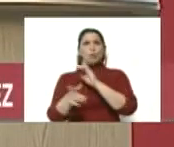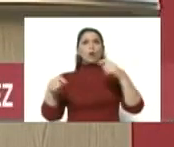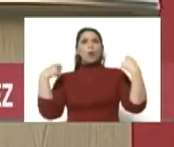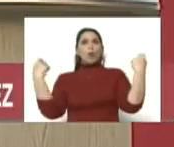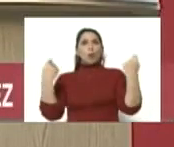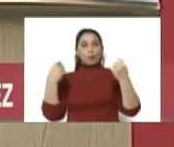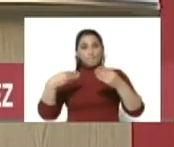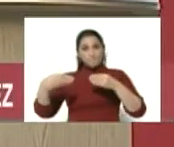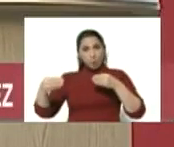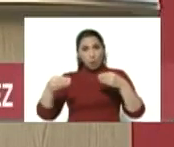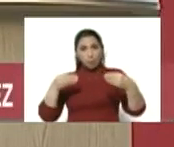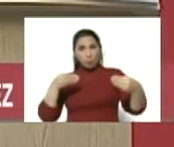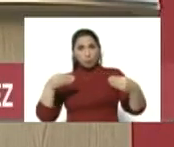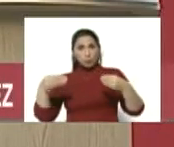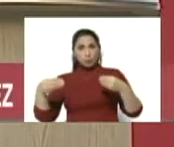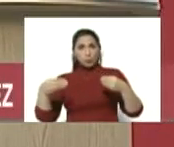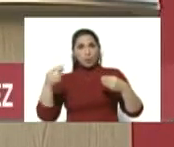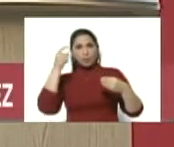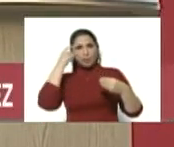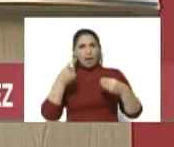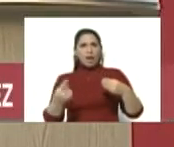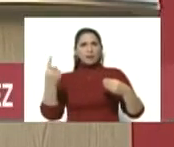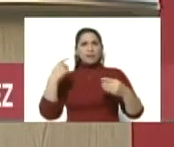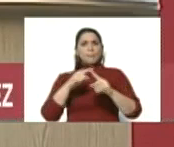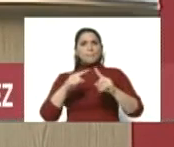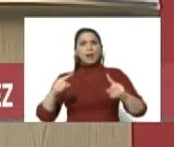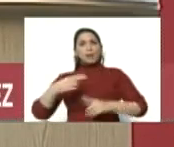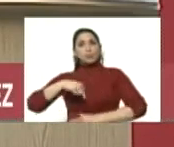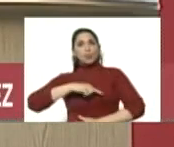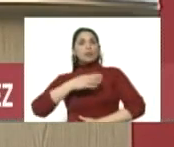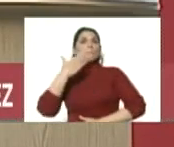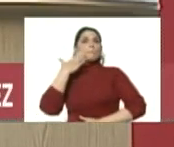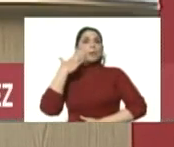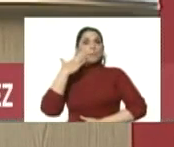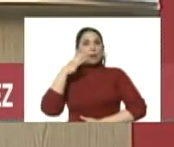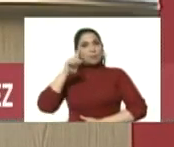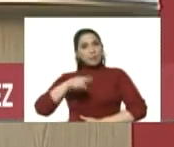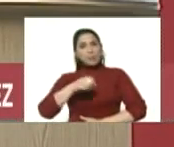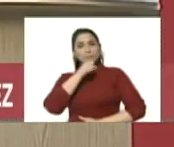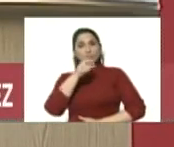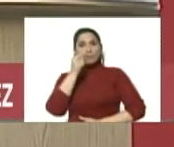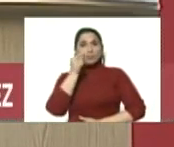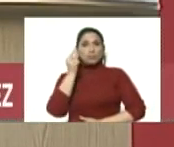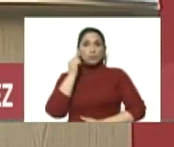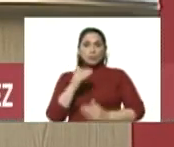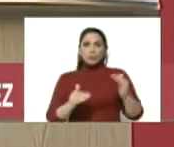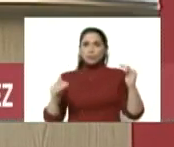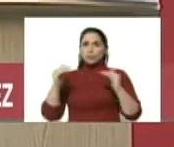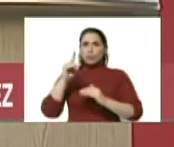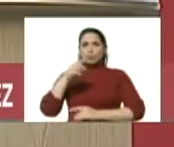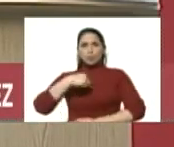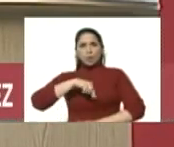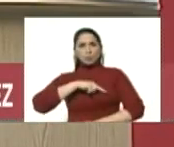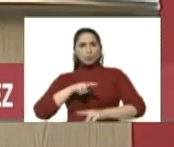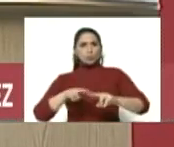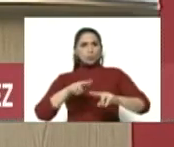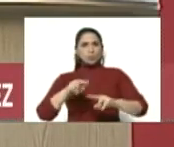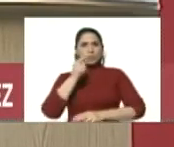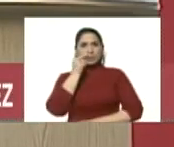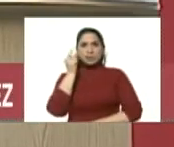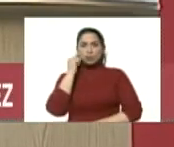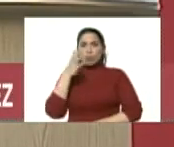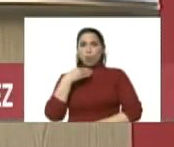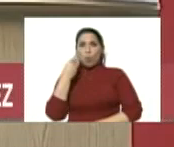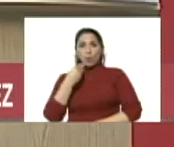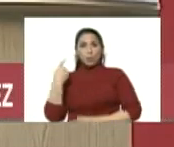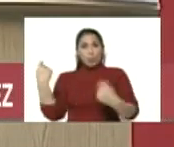de flexibilización el día de ayer para nuestras madres, para nuestros adultos mayores, para nuestros niños, una